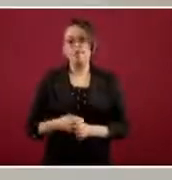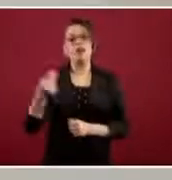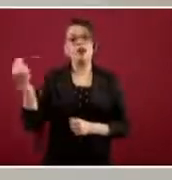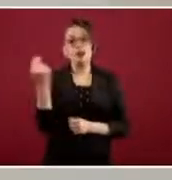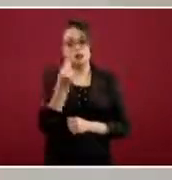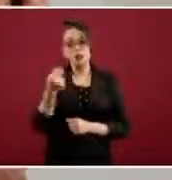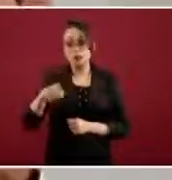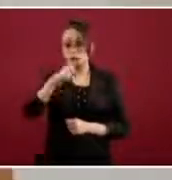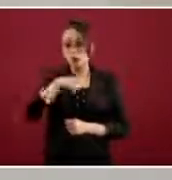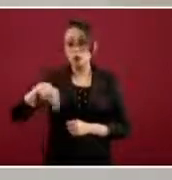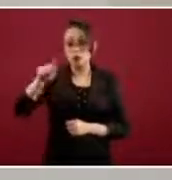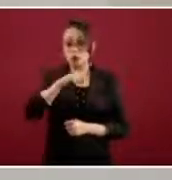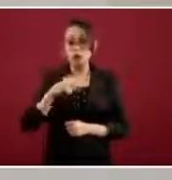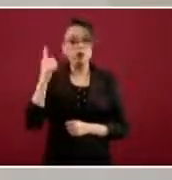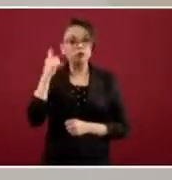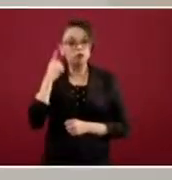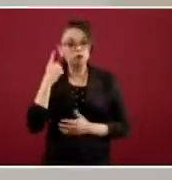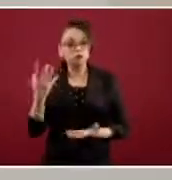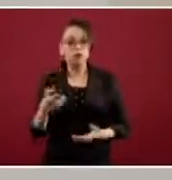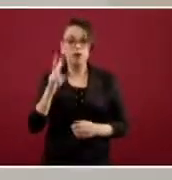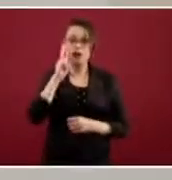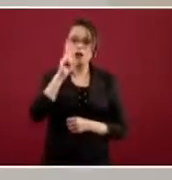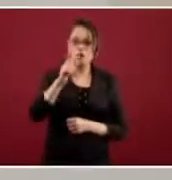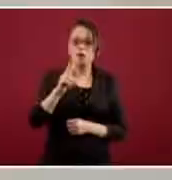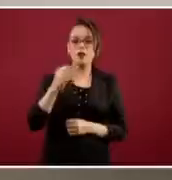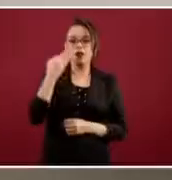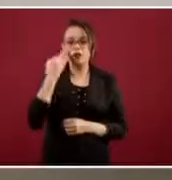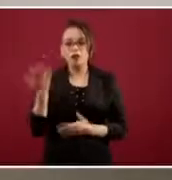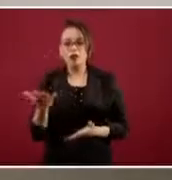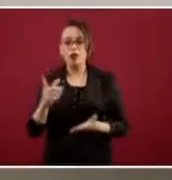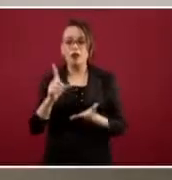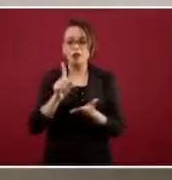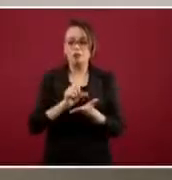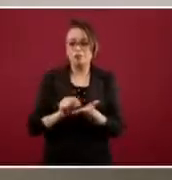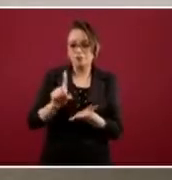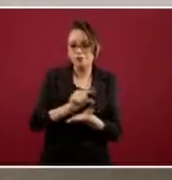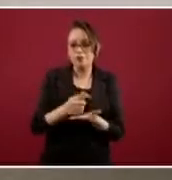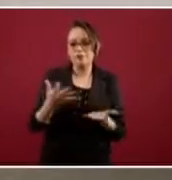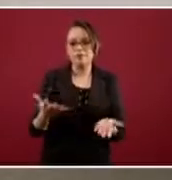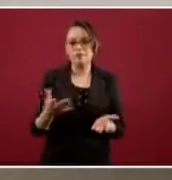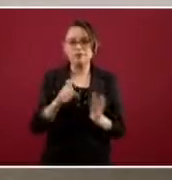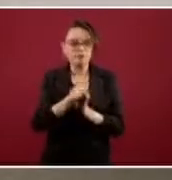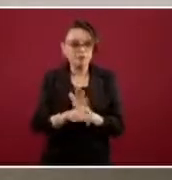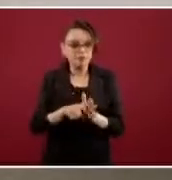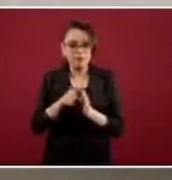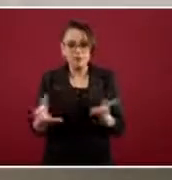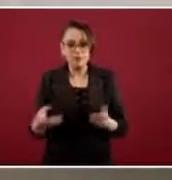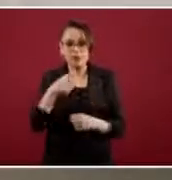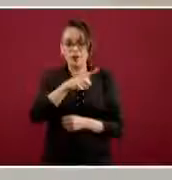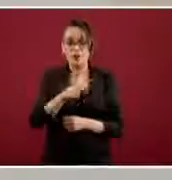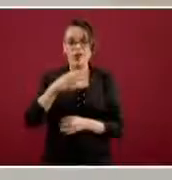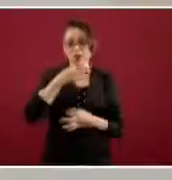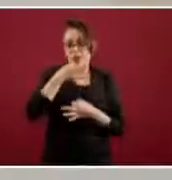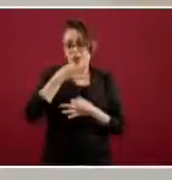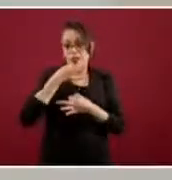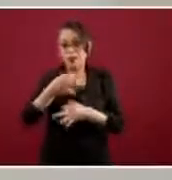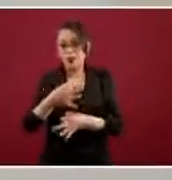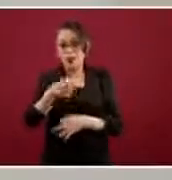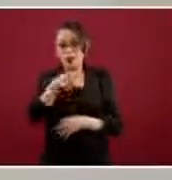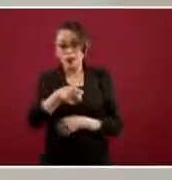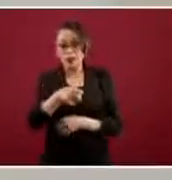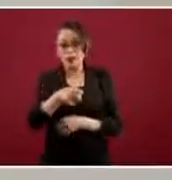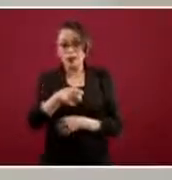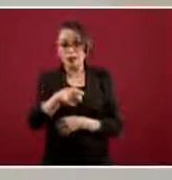hoy día por las redes sociales y demás medios electrónicos, y no caer en la trampa de creer a la primera si no hay